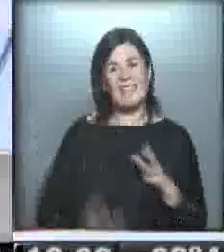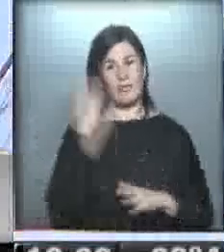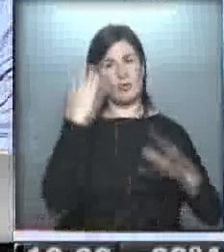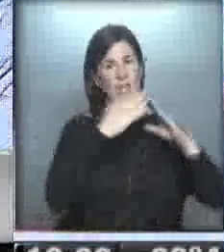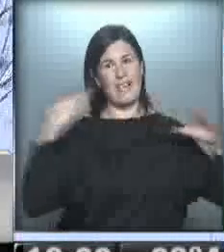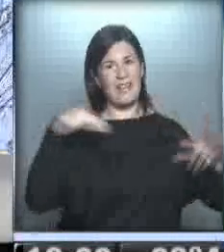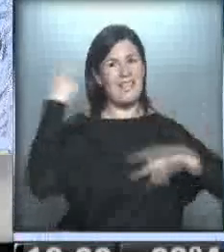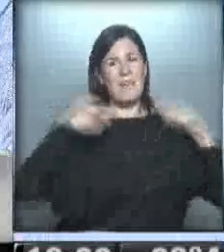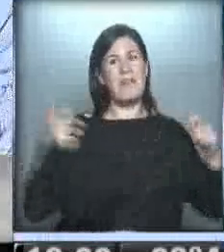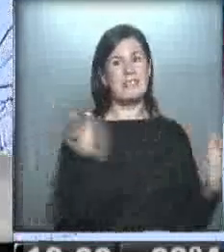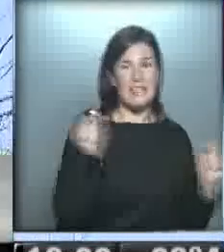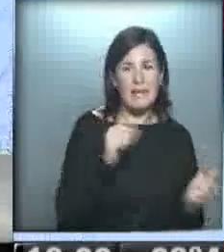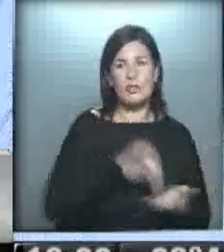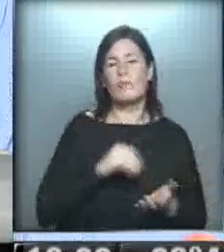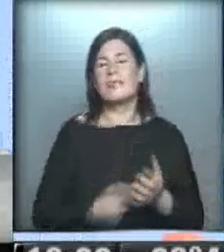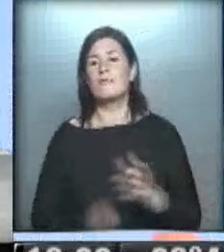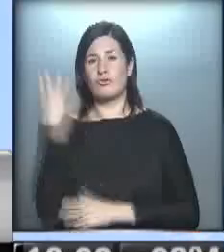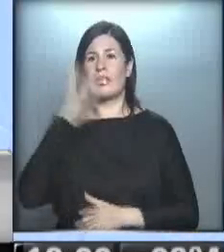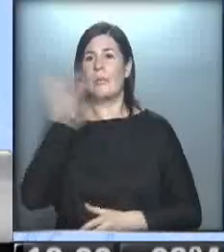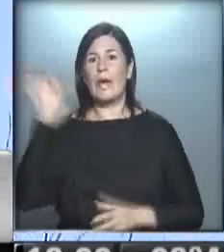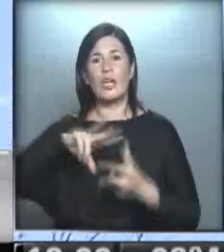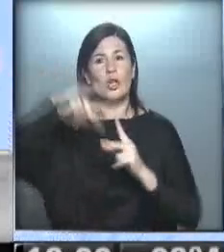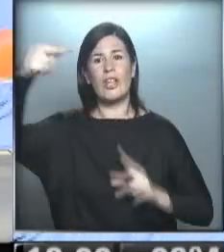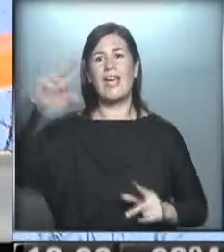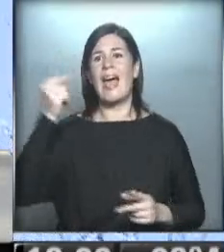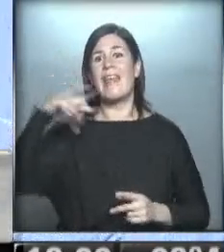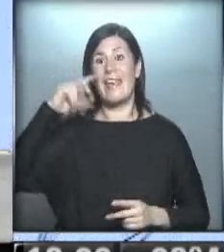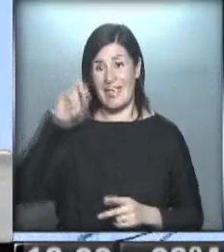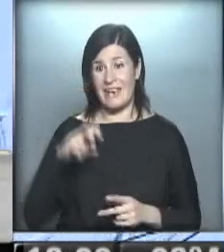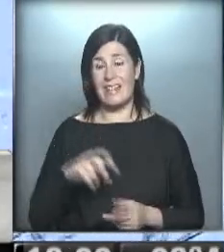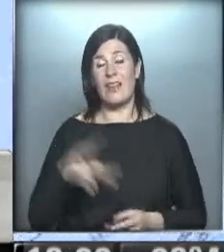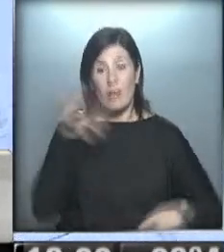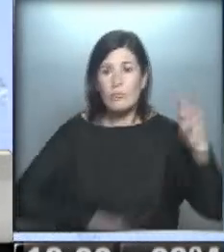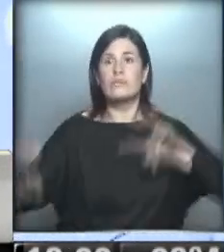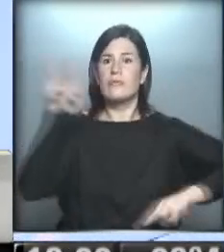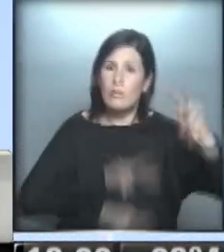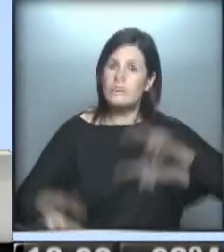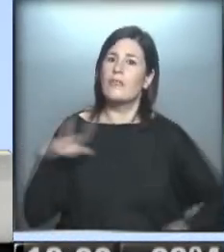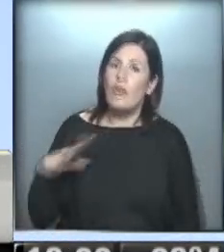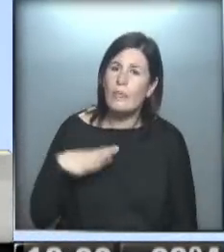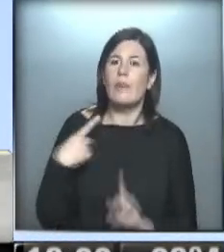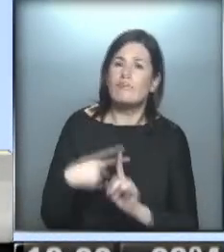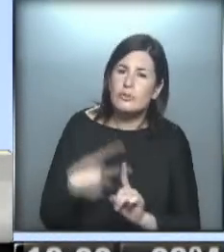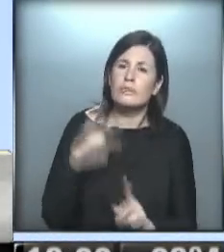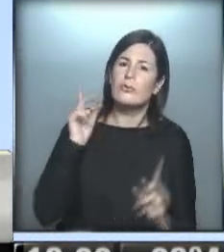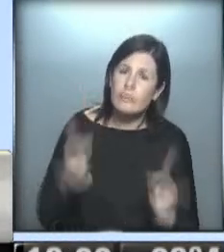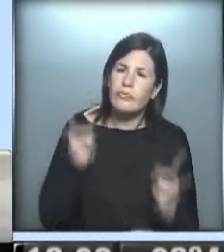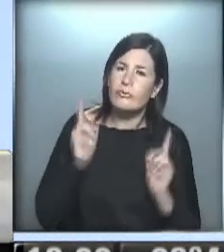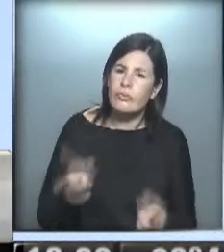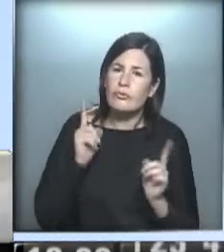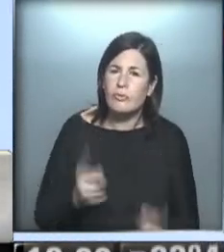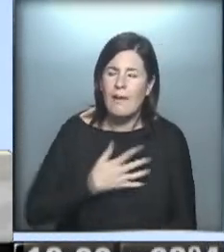Mayo y del Banco Nacional de Datos Genéticos, sigue buscándola con ilusión, constancia y